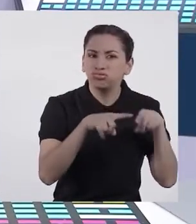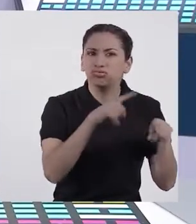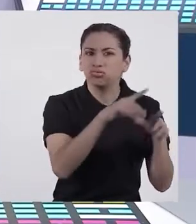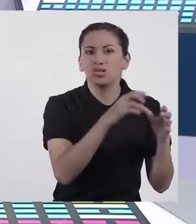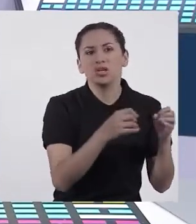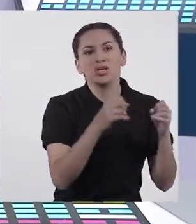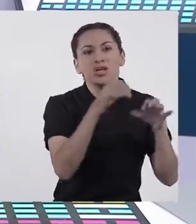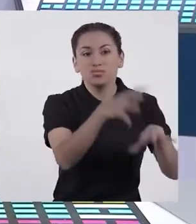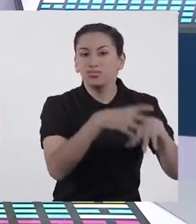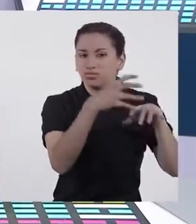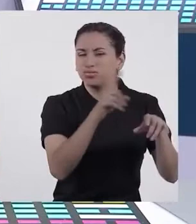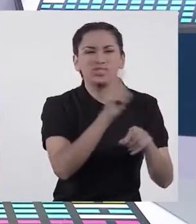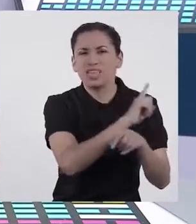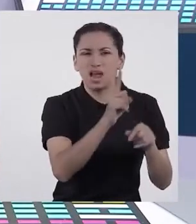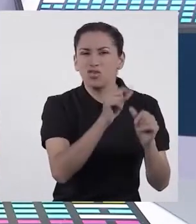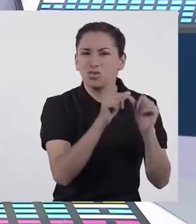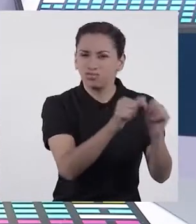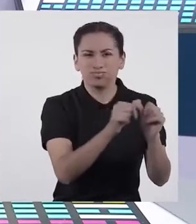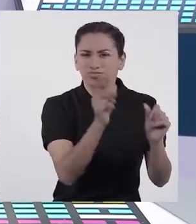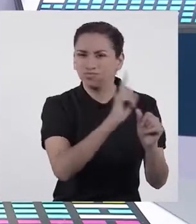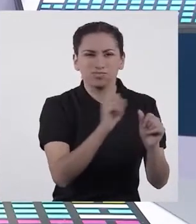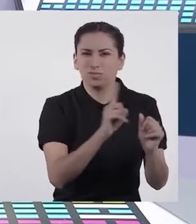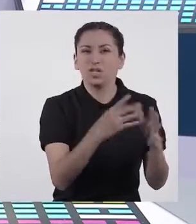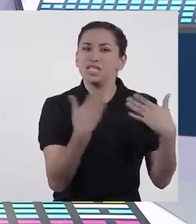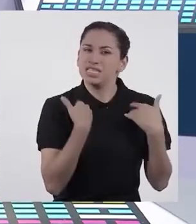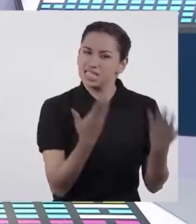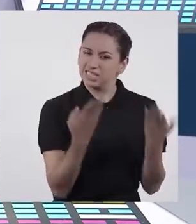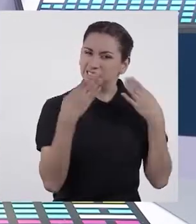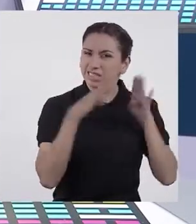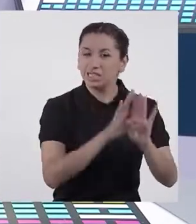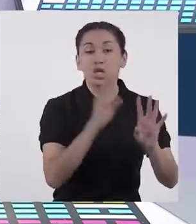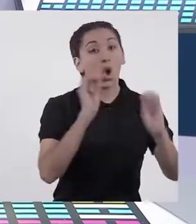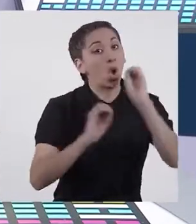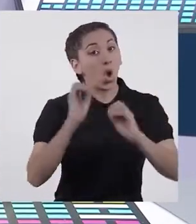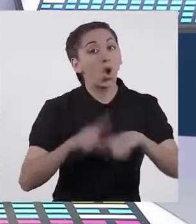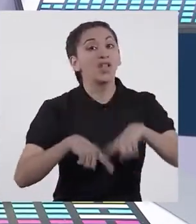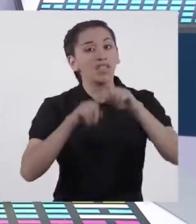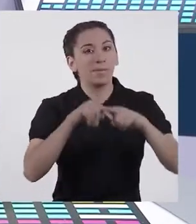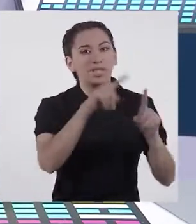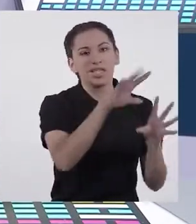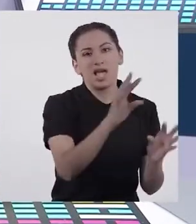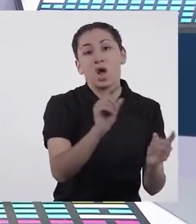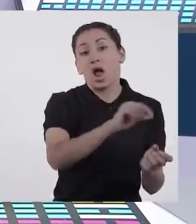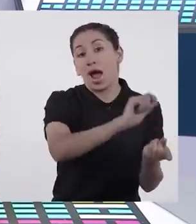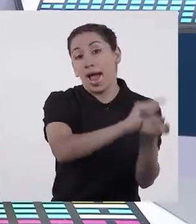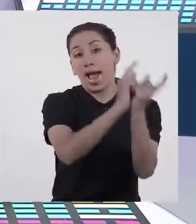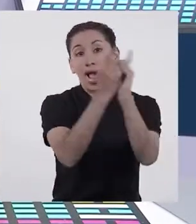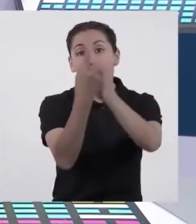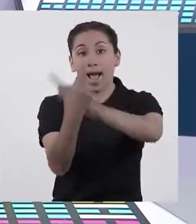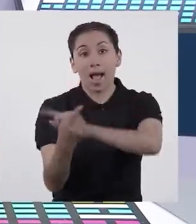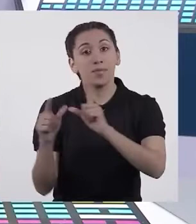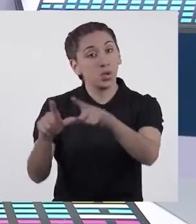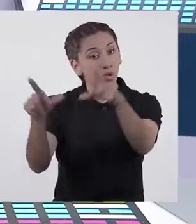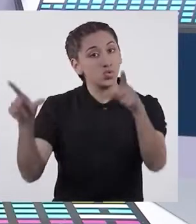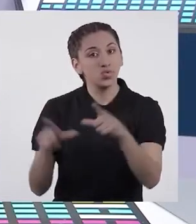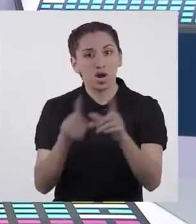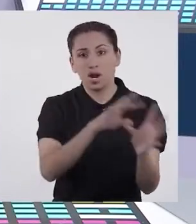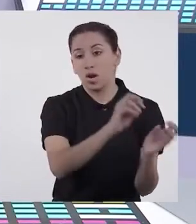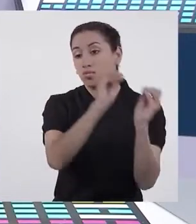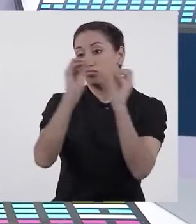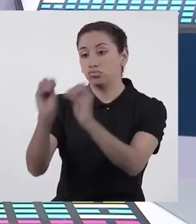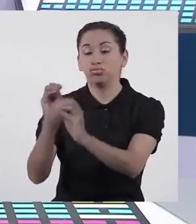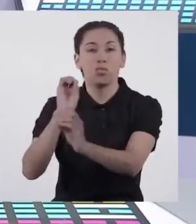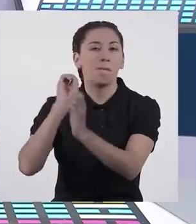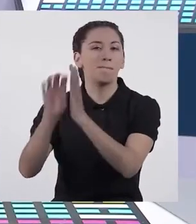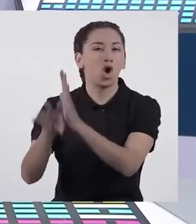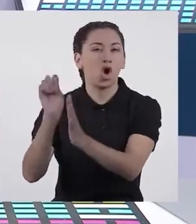manera definitiva o, en el mejor de los casos, ser reubicados y convertidos en